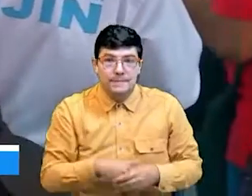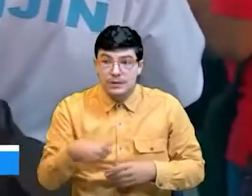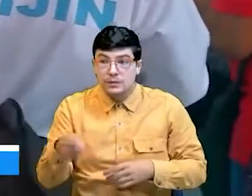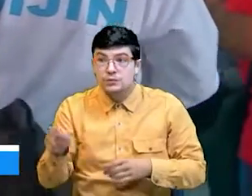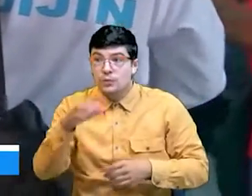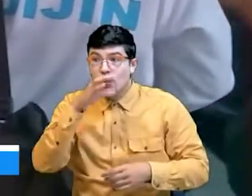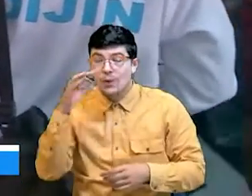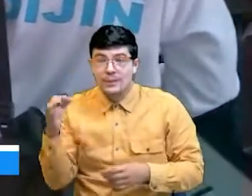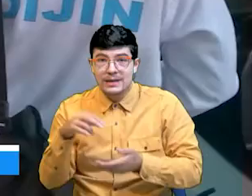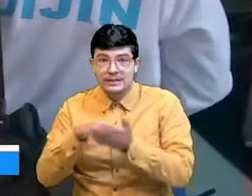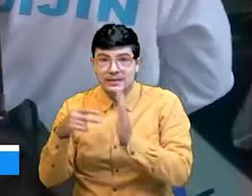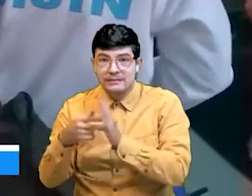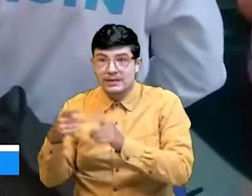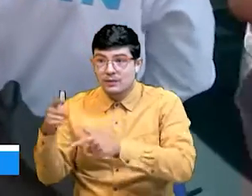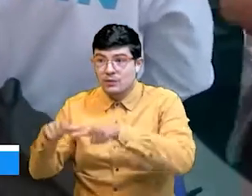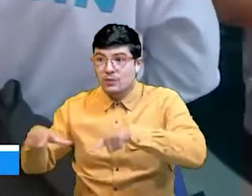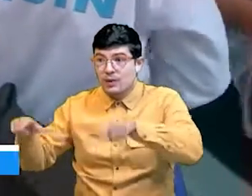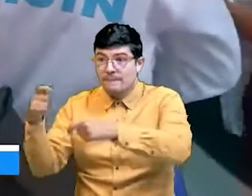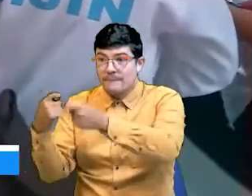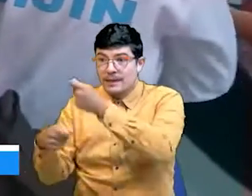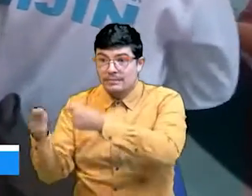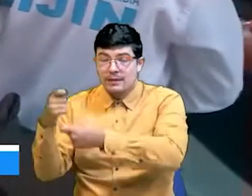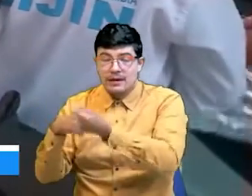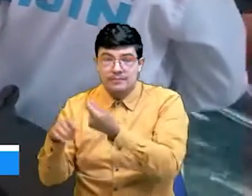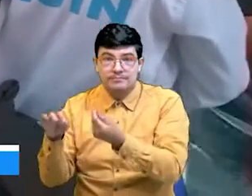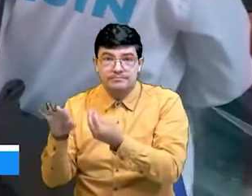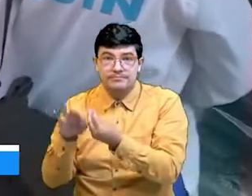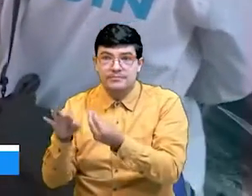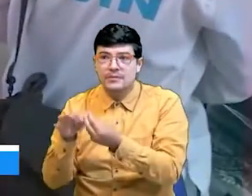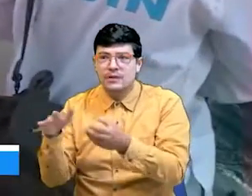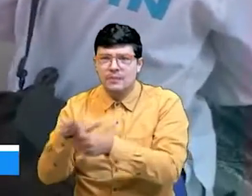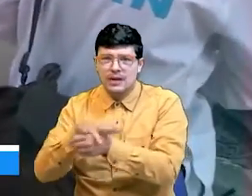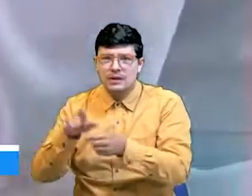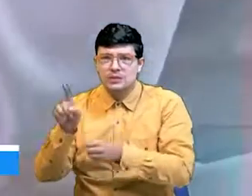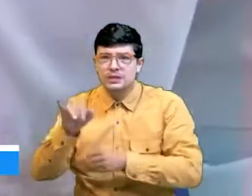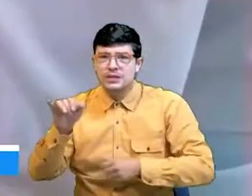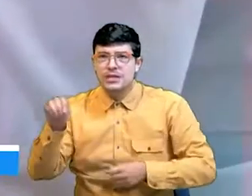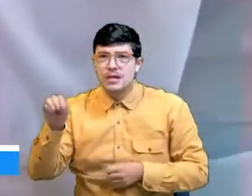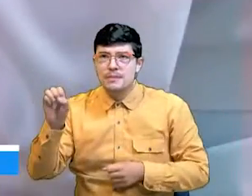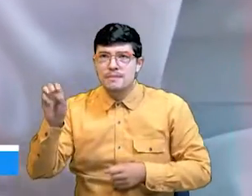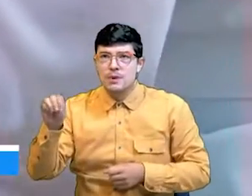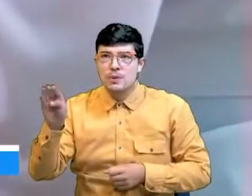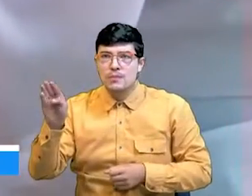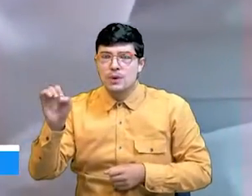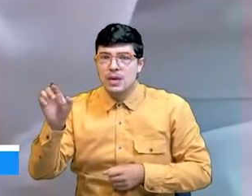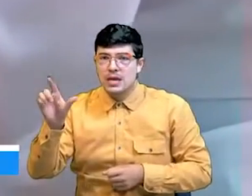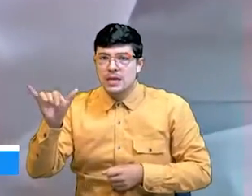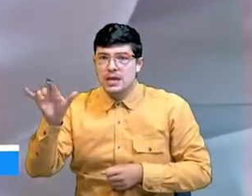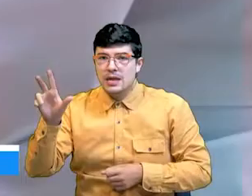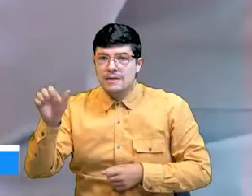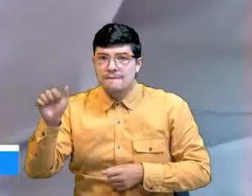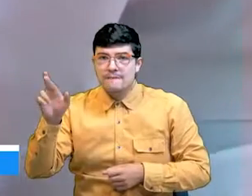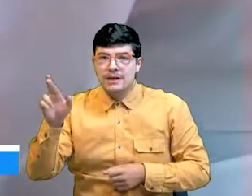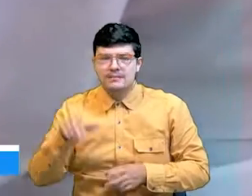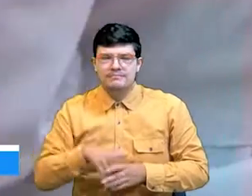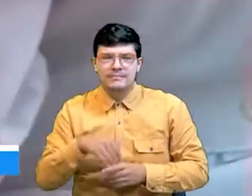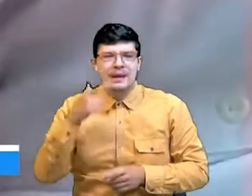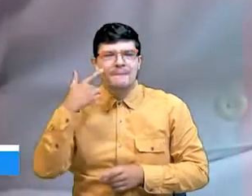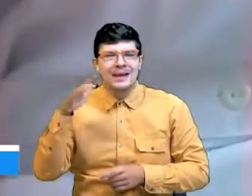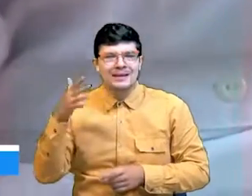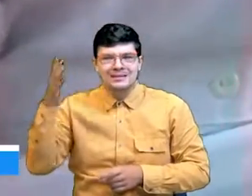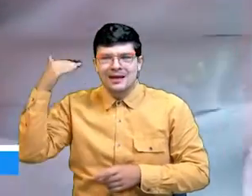delinquía en una olla en el barrio Simón Bolívar. Las autoridades presumen que se pueda tratar de un ajuste de cuentas relacionadas con la